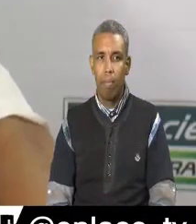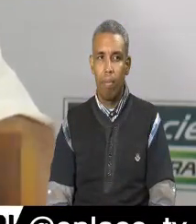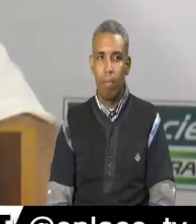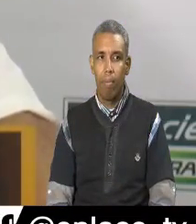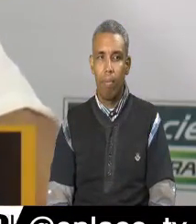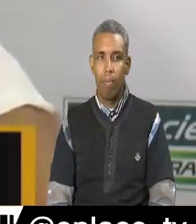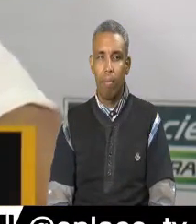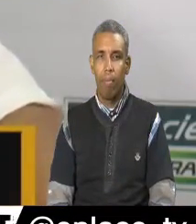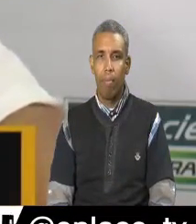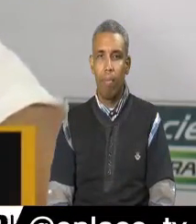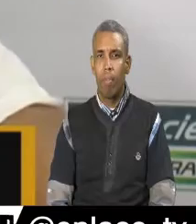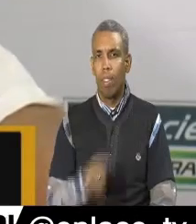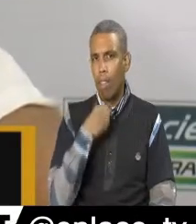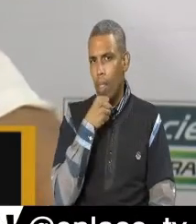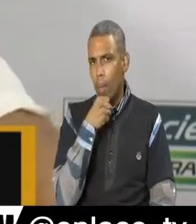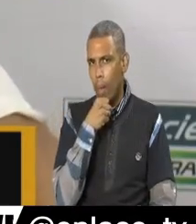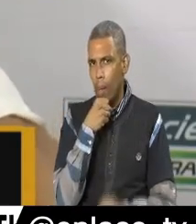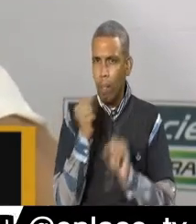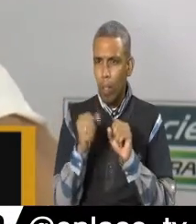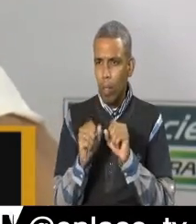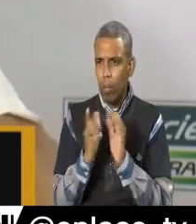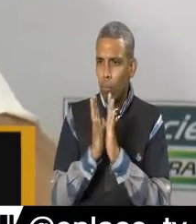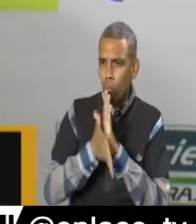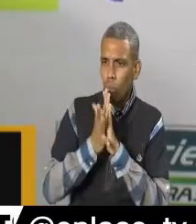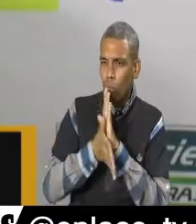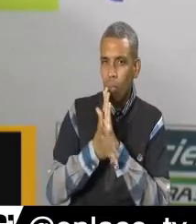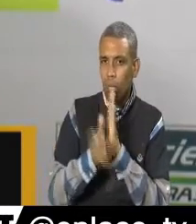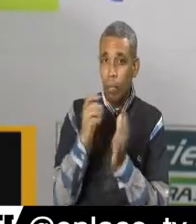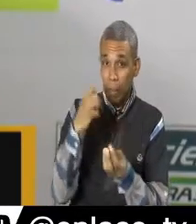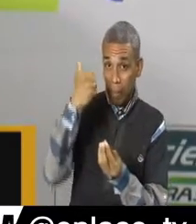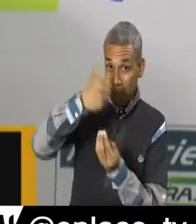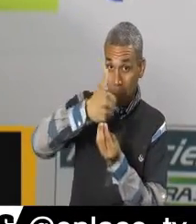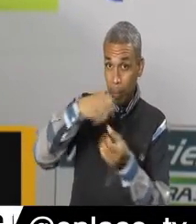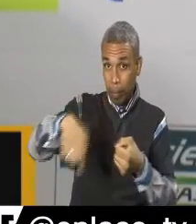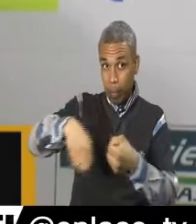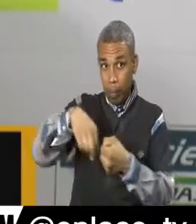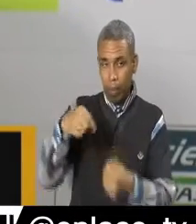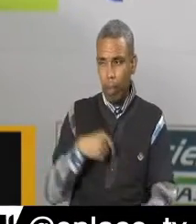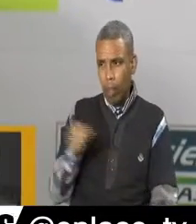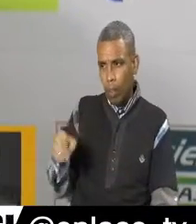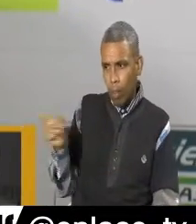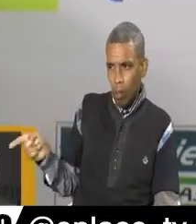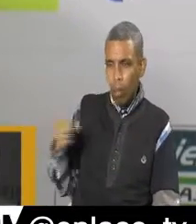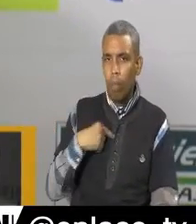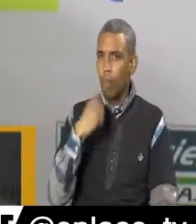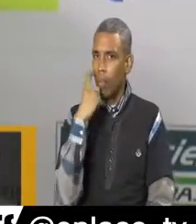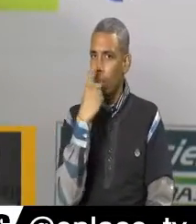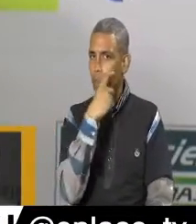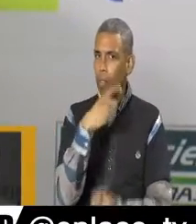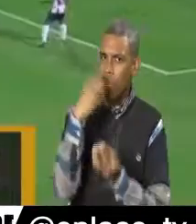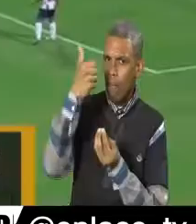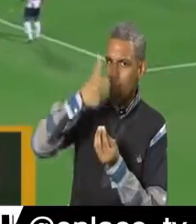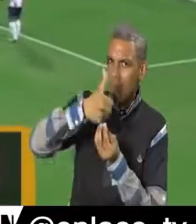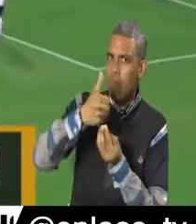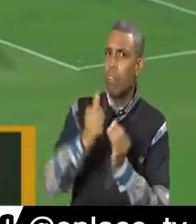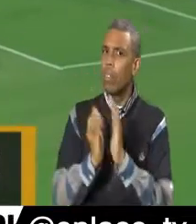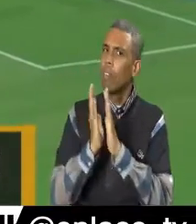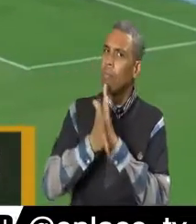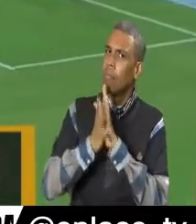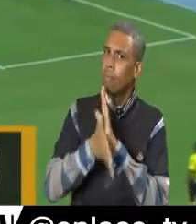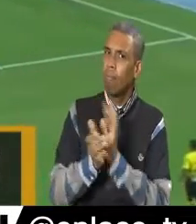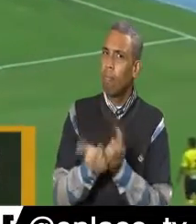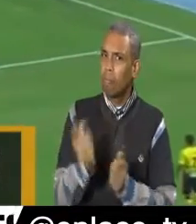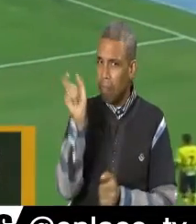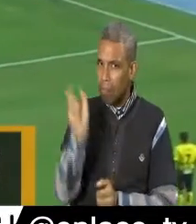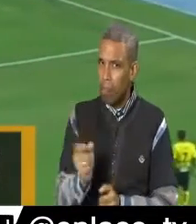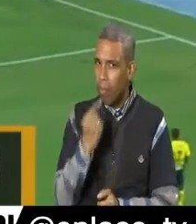En rueda de prensa, los técnicos de Alianza Petrolera, Jorge Luis Bernal, y del Atlético Junior, Julio Comesaña, analizaron lo que fue el triunfo de la máquina